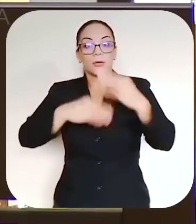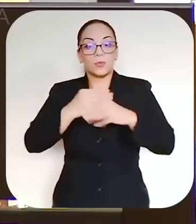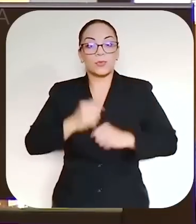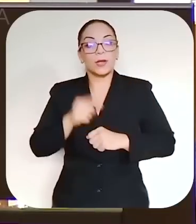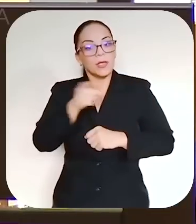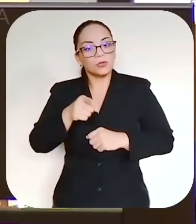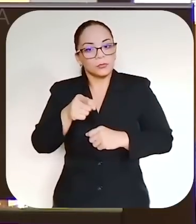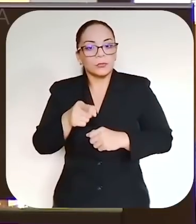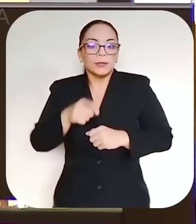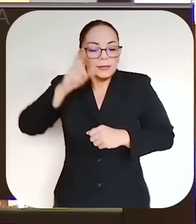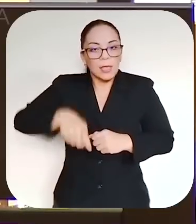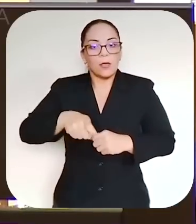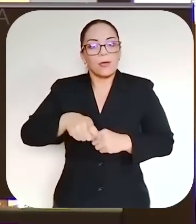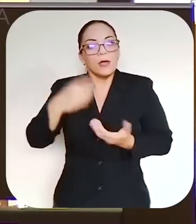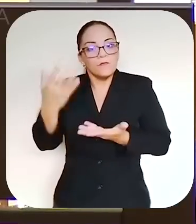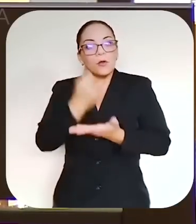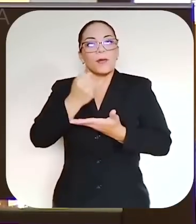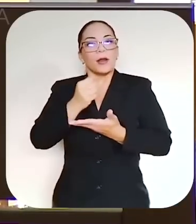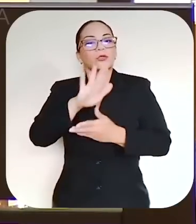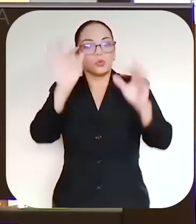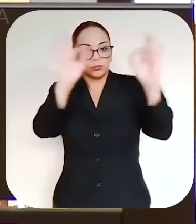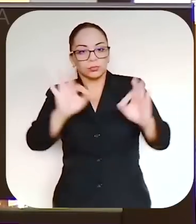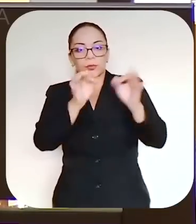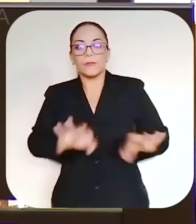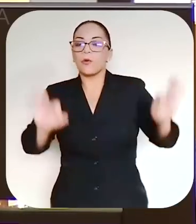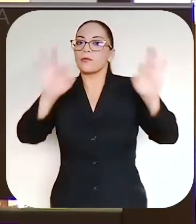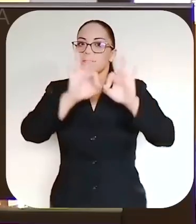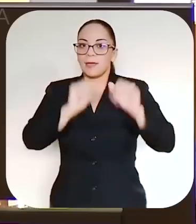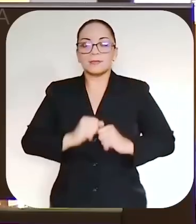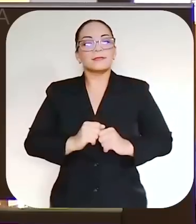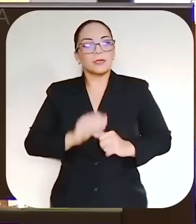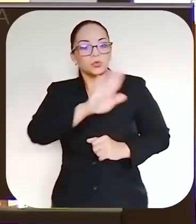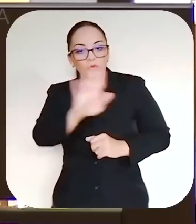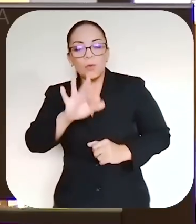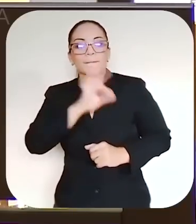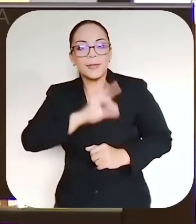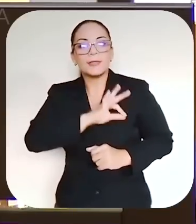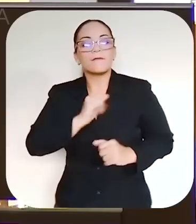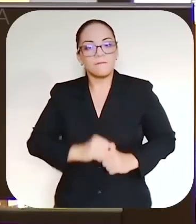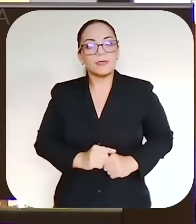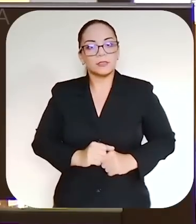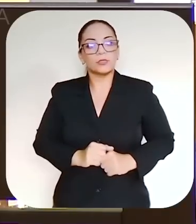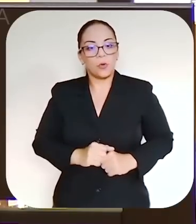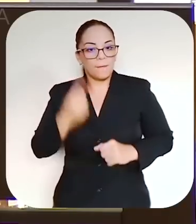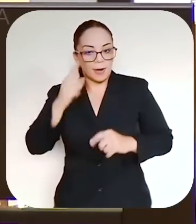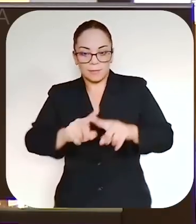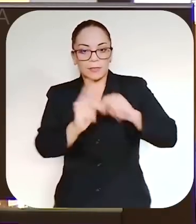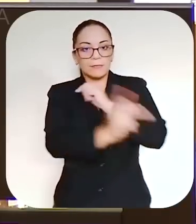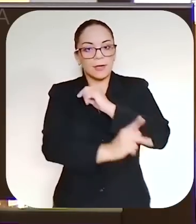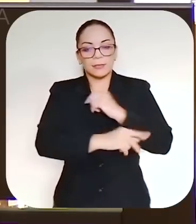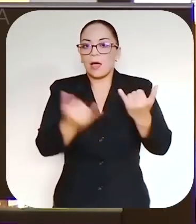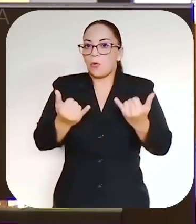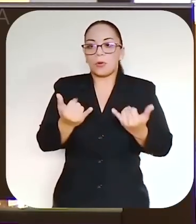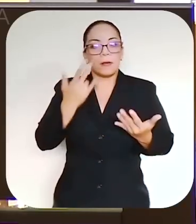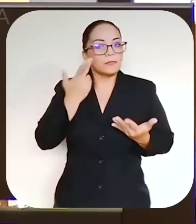para que recuperen su relevancia impacto la cual no